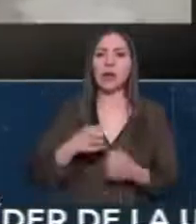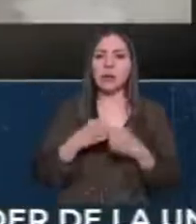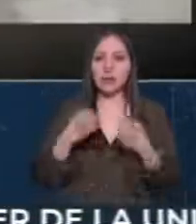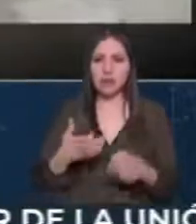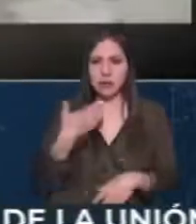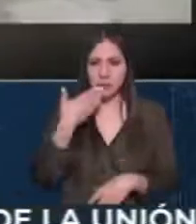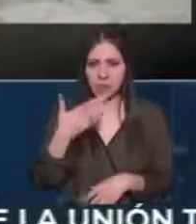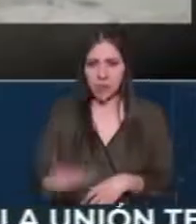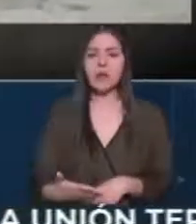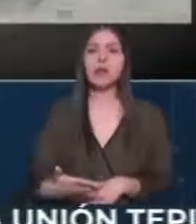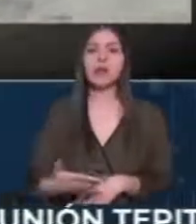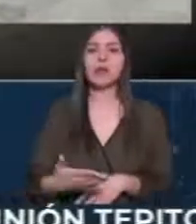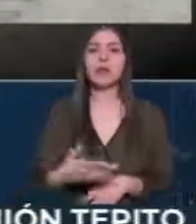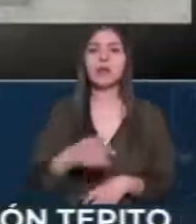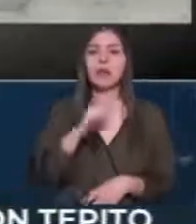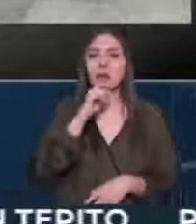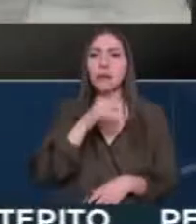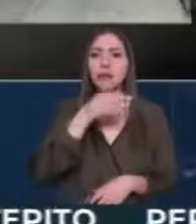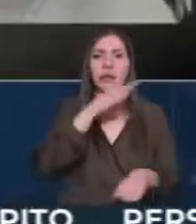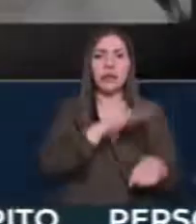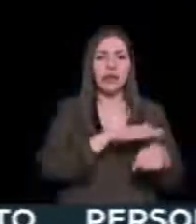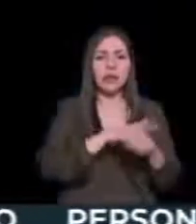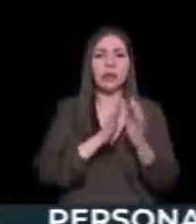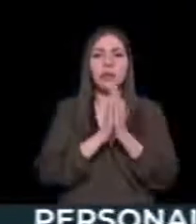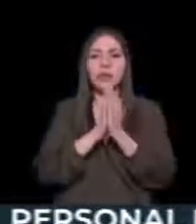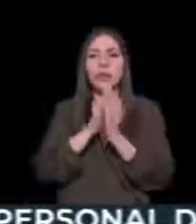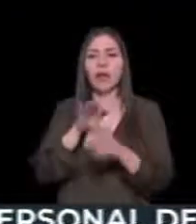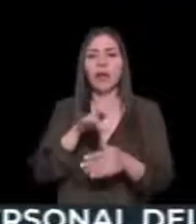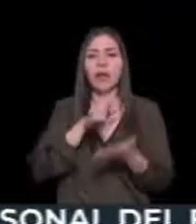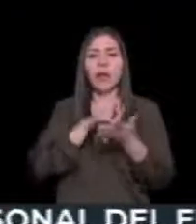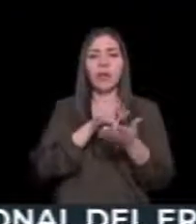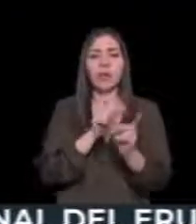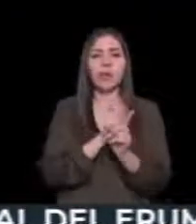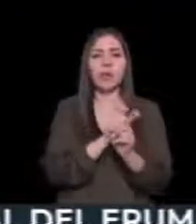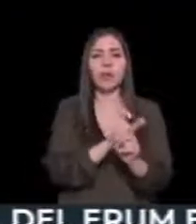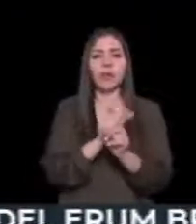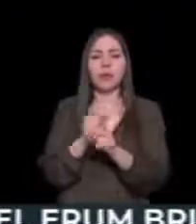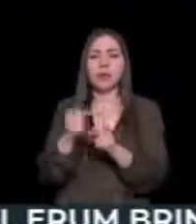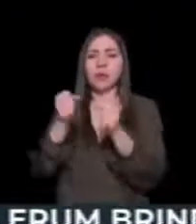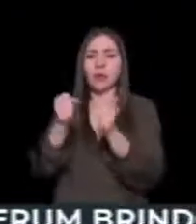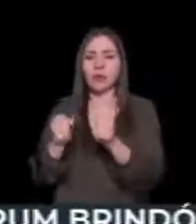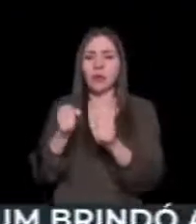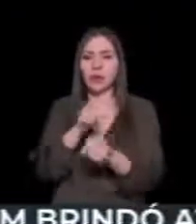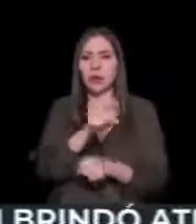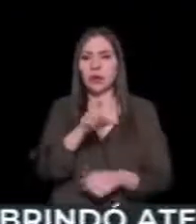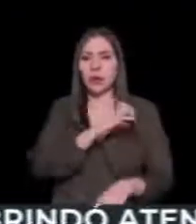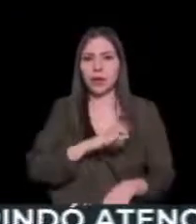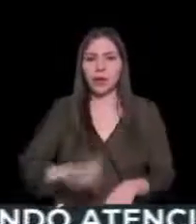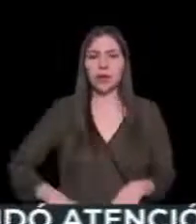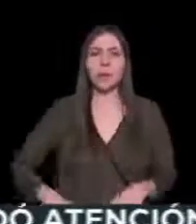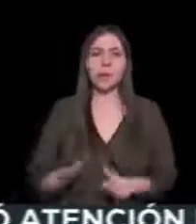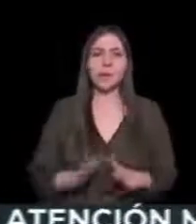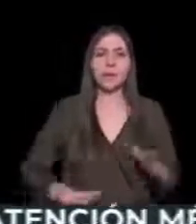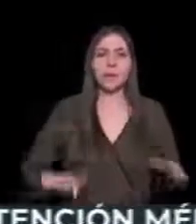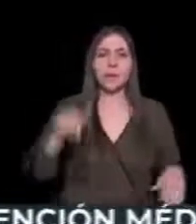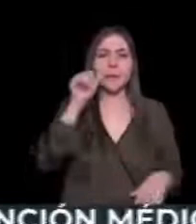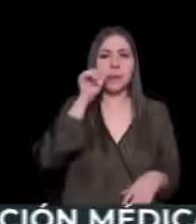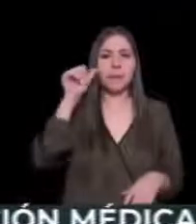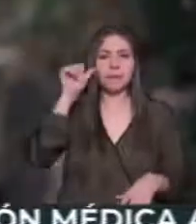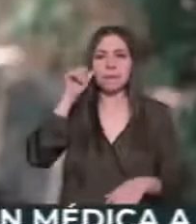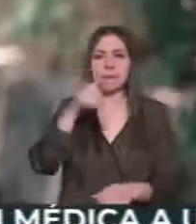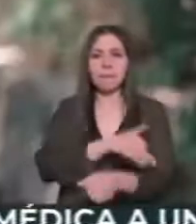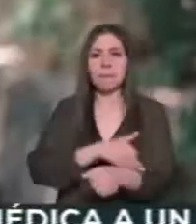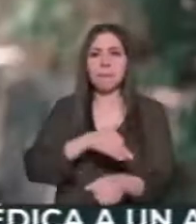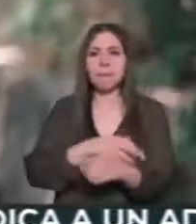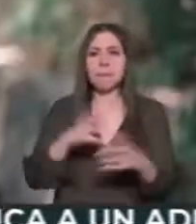que brinden seguridad a sus abanderados. Y en Michoacán, la tarde de ayer, se registró la desaparición forzada del